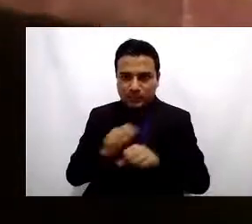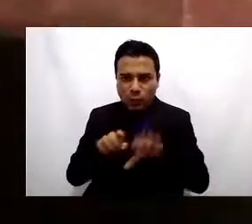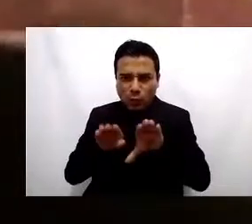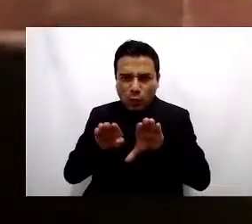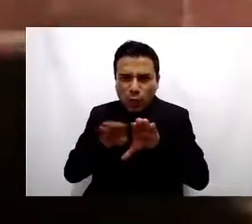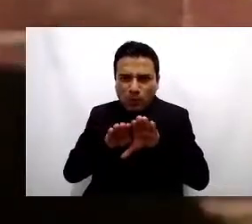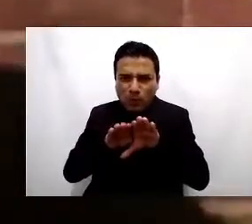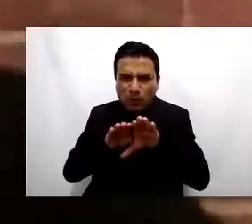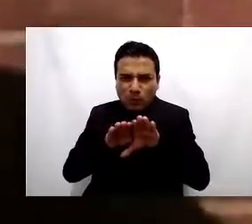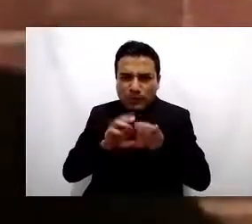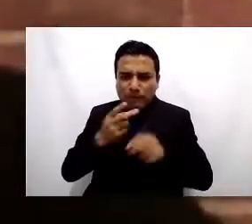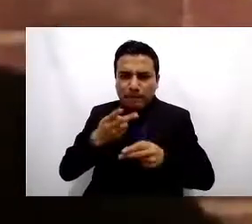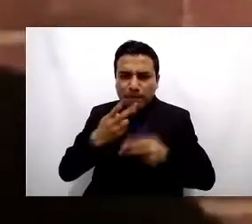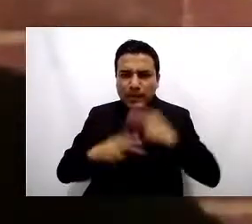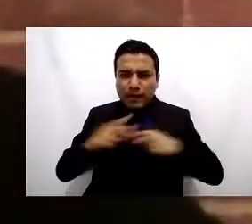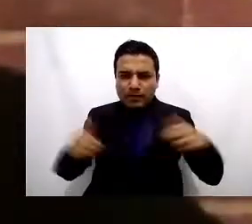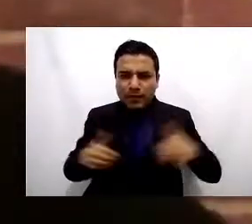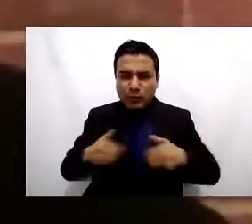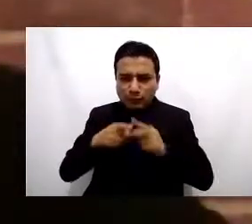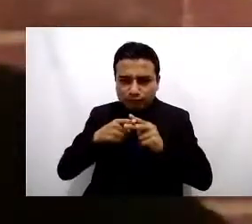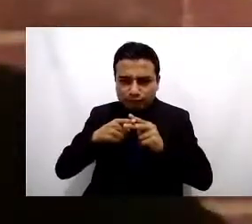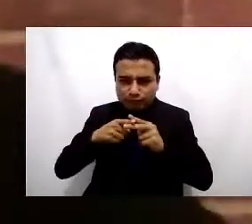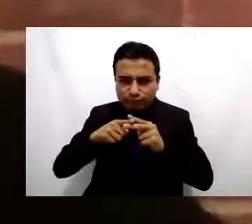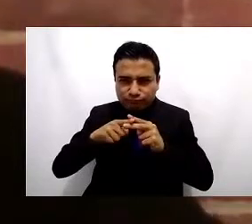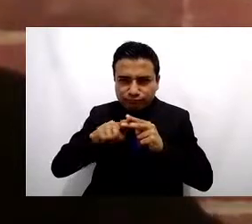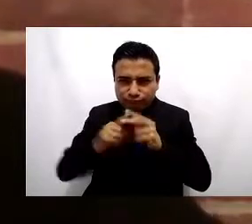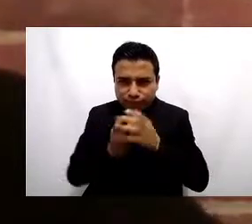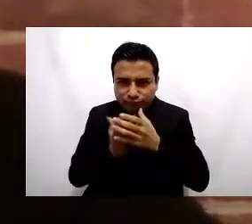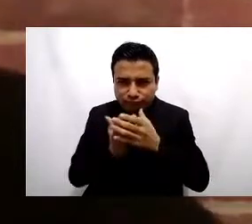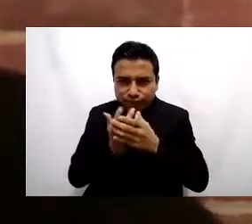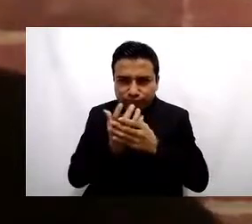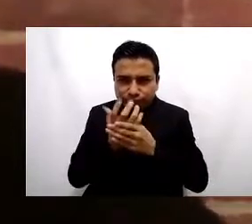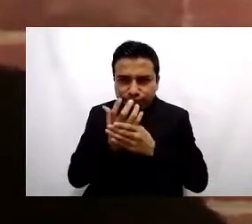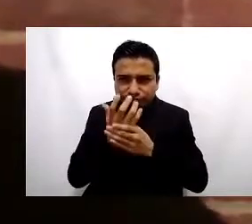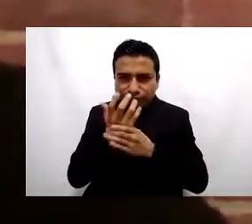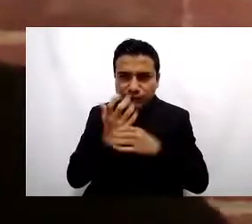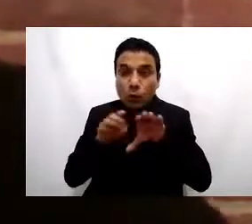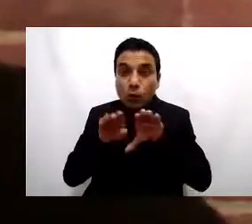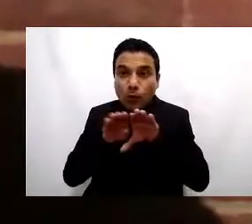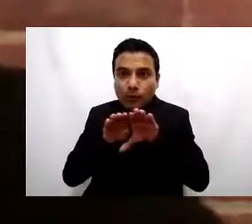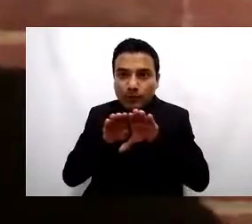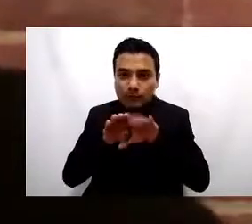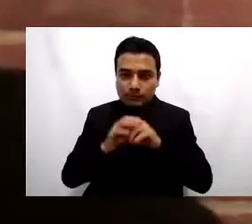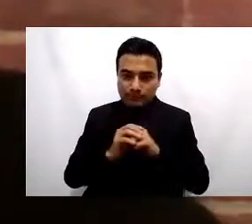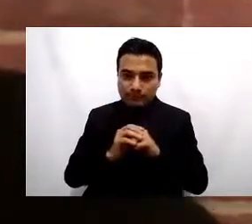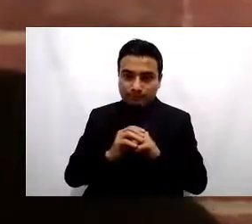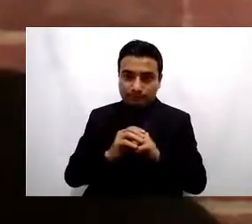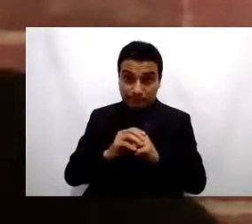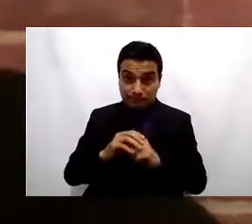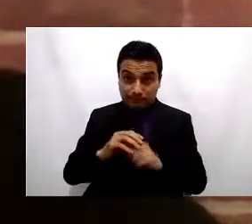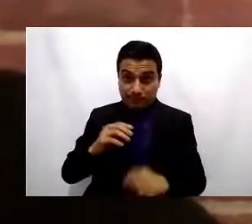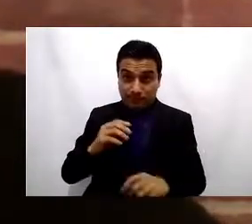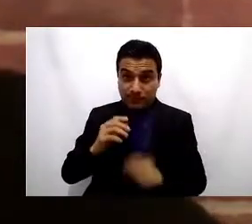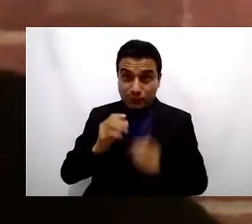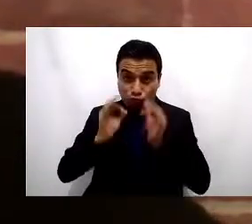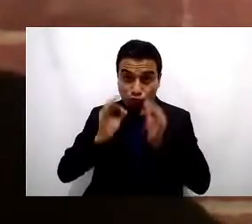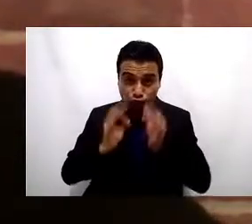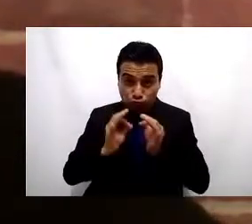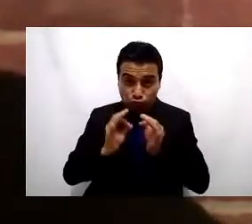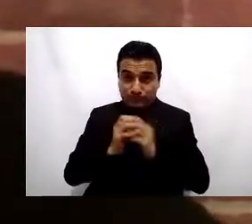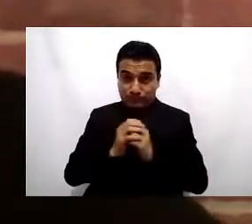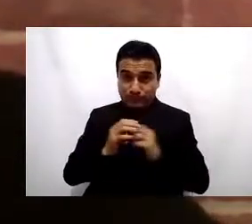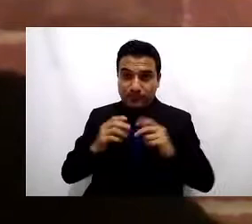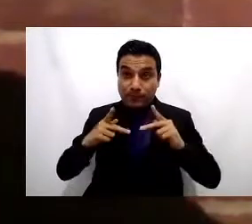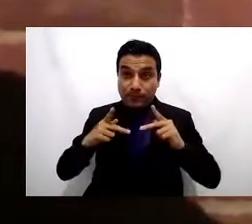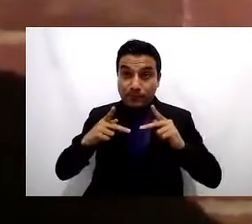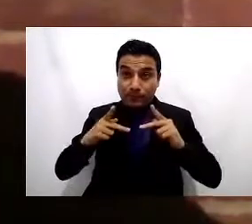ese suceso? En principio, en un procedimiento que no es el tradicional del método de pensamiento